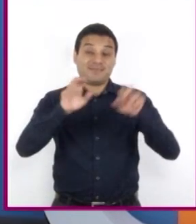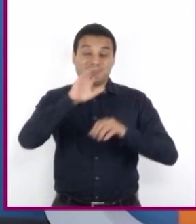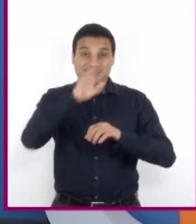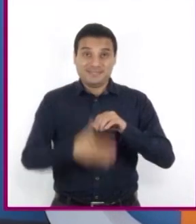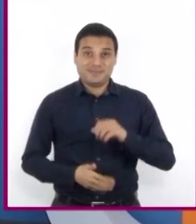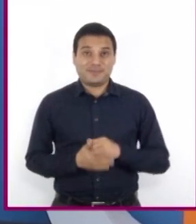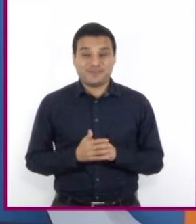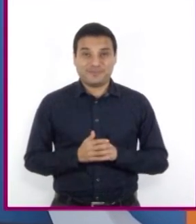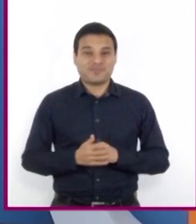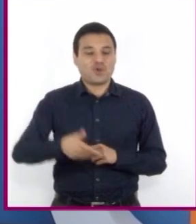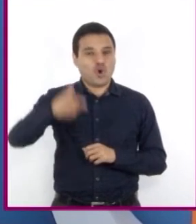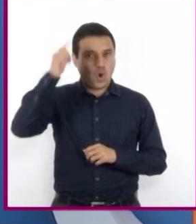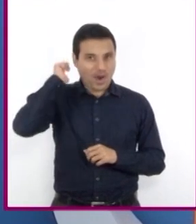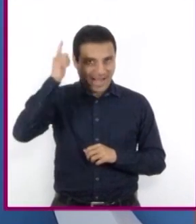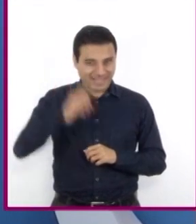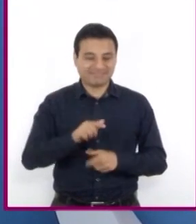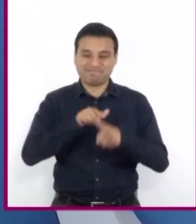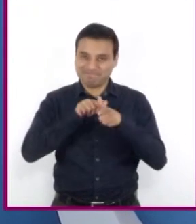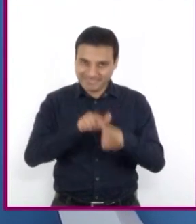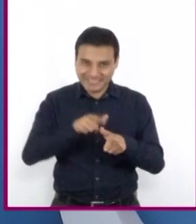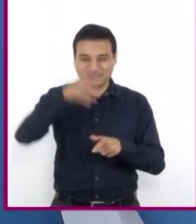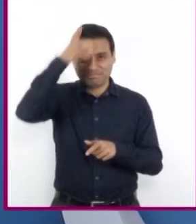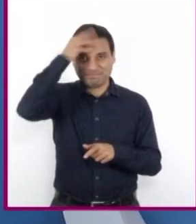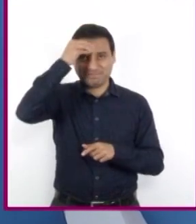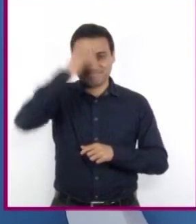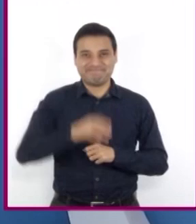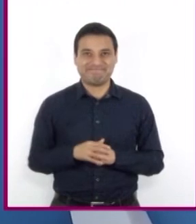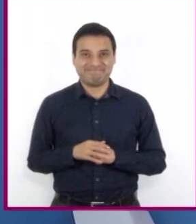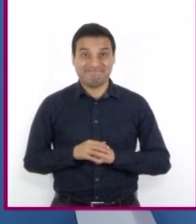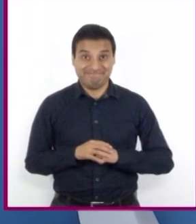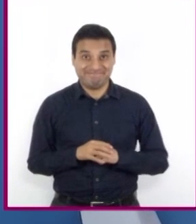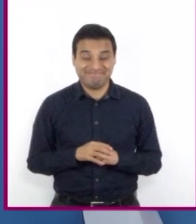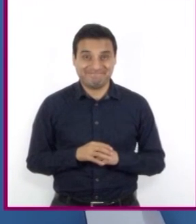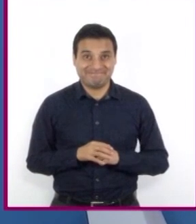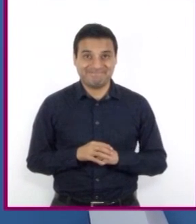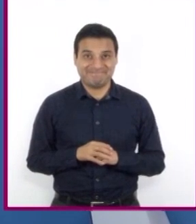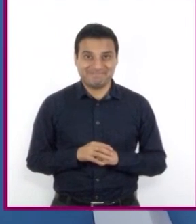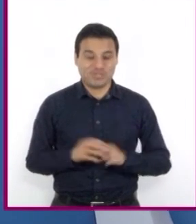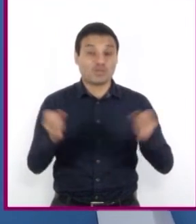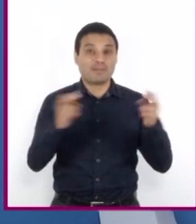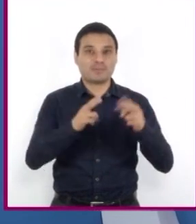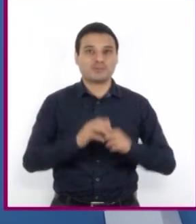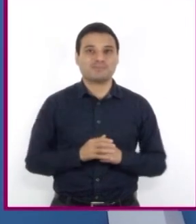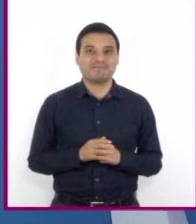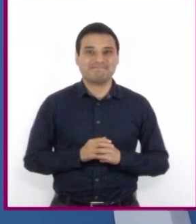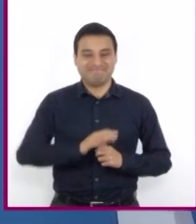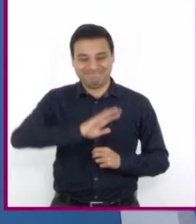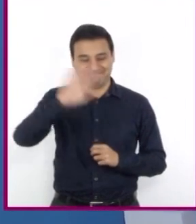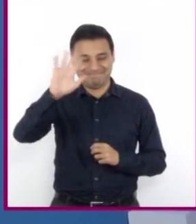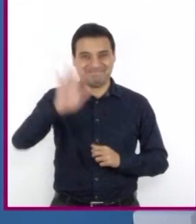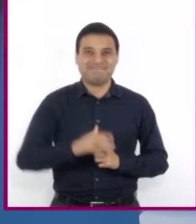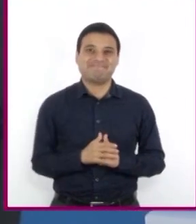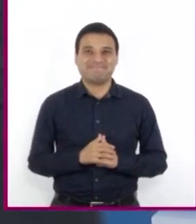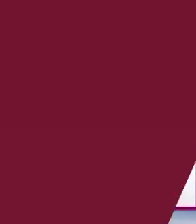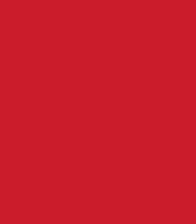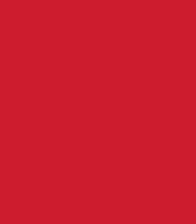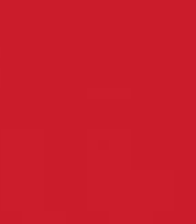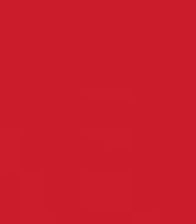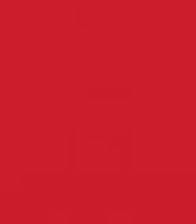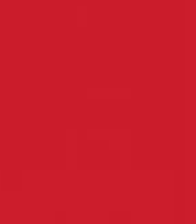ocasión. Esperamos que continúen aprendiendo y sumando conocimientos. Nos vemos. Hasta la próxima.